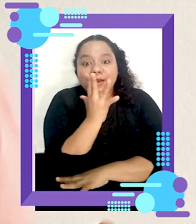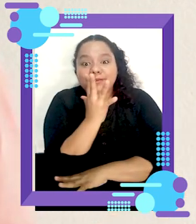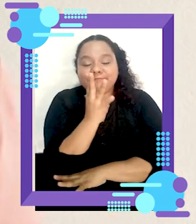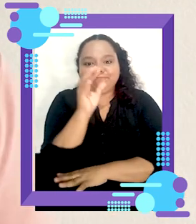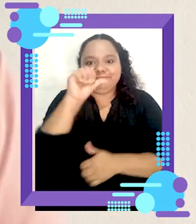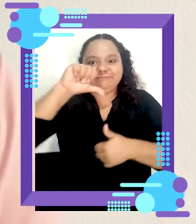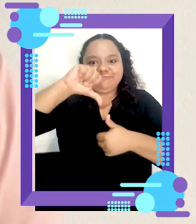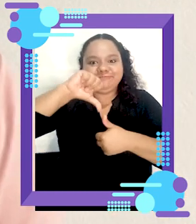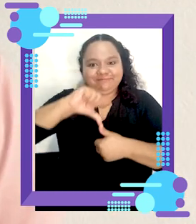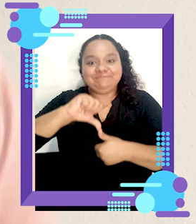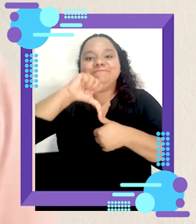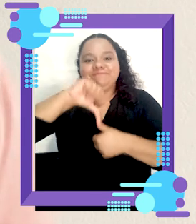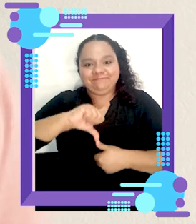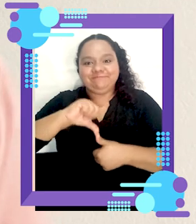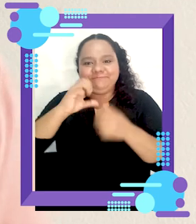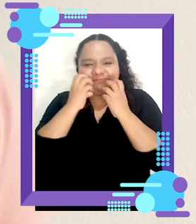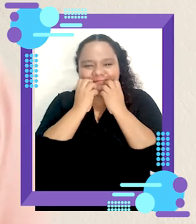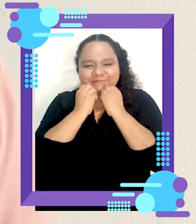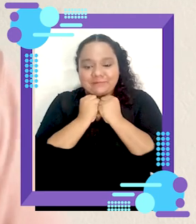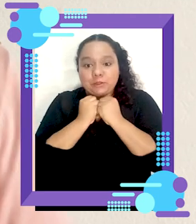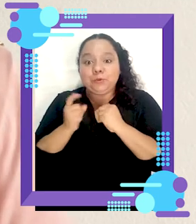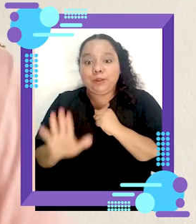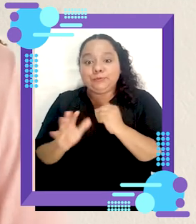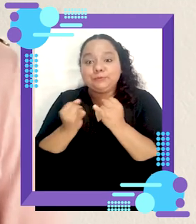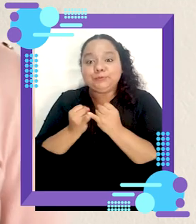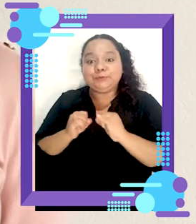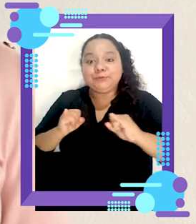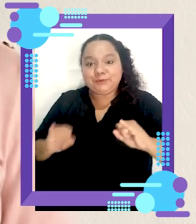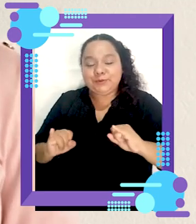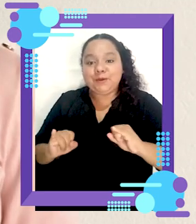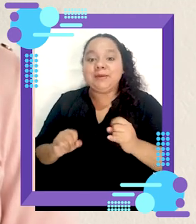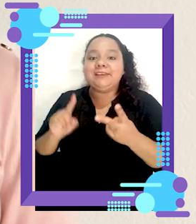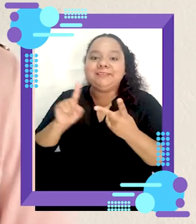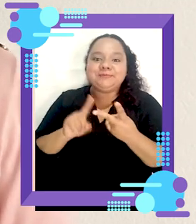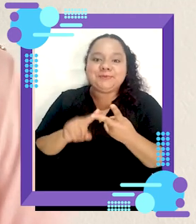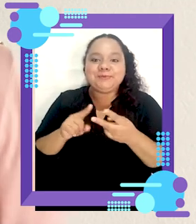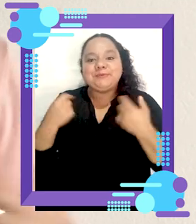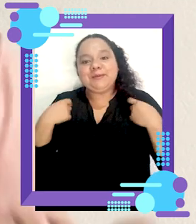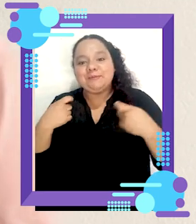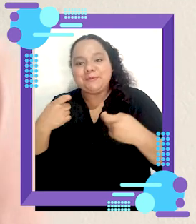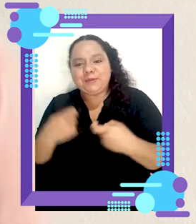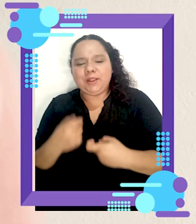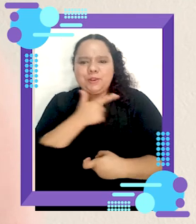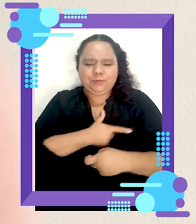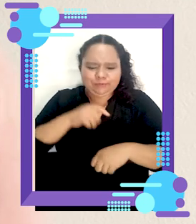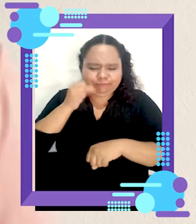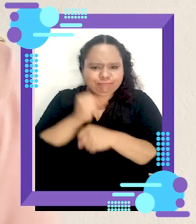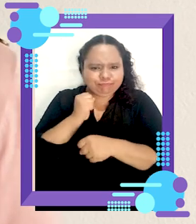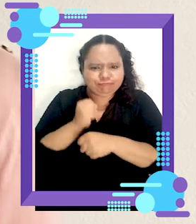Centroamérica? Ellos siguen conservando su lengua materna y también el español como segunda lengua. Les gusta